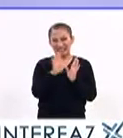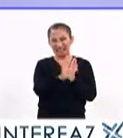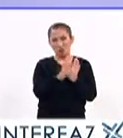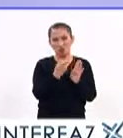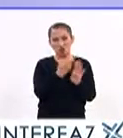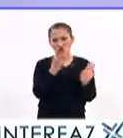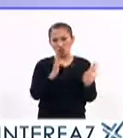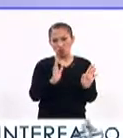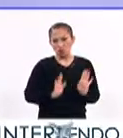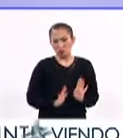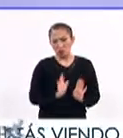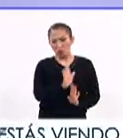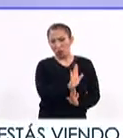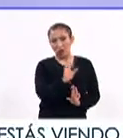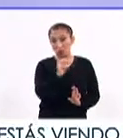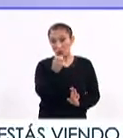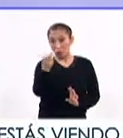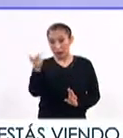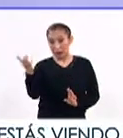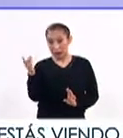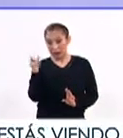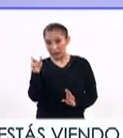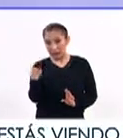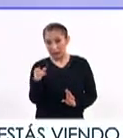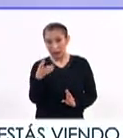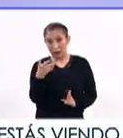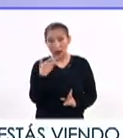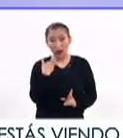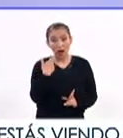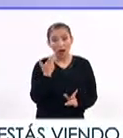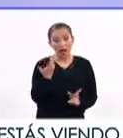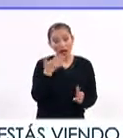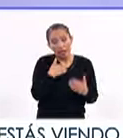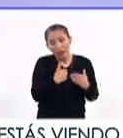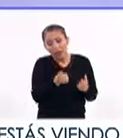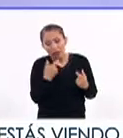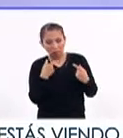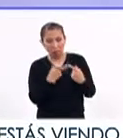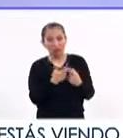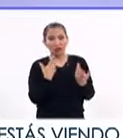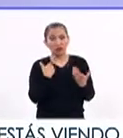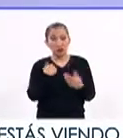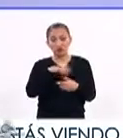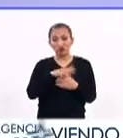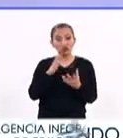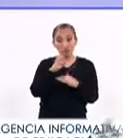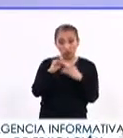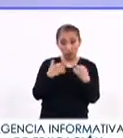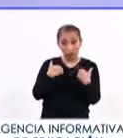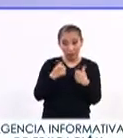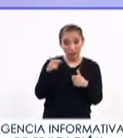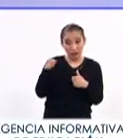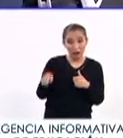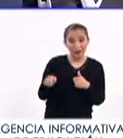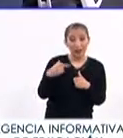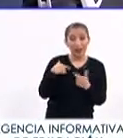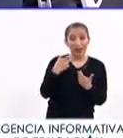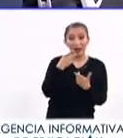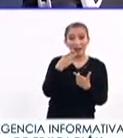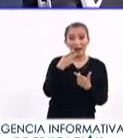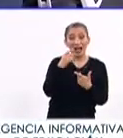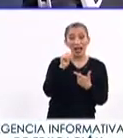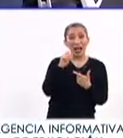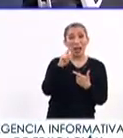muy popular. No cualquier argentino lo entiende, así como no todos nosotros entendemos luego el sentido